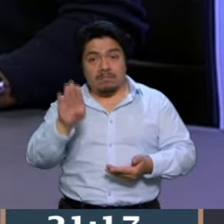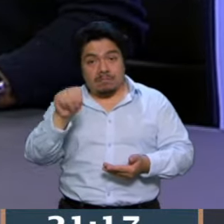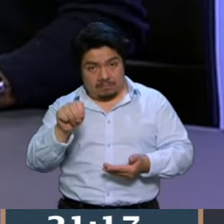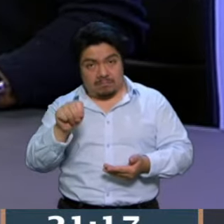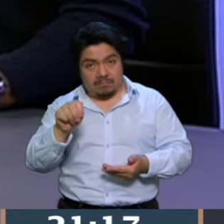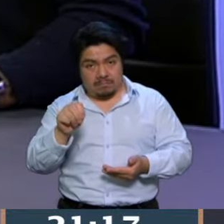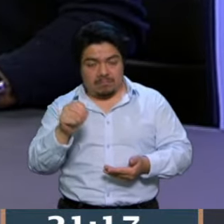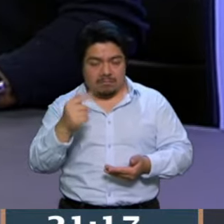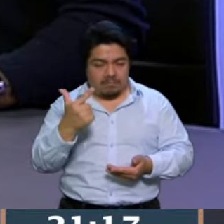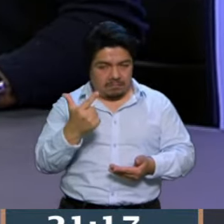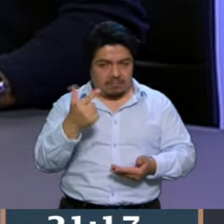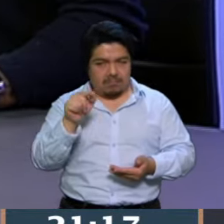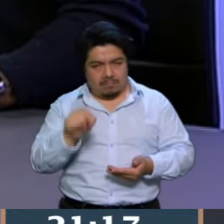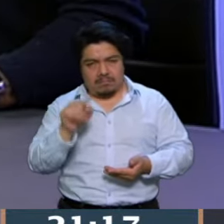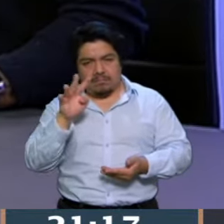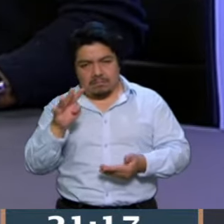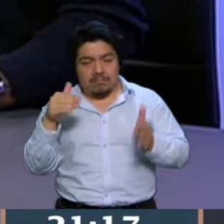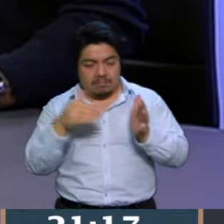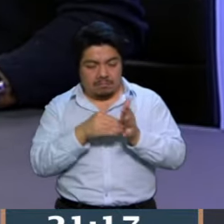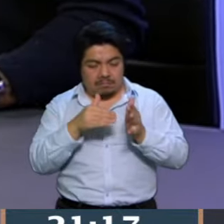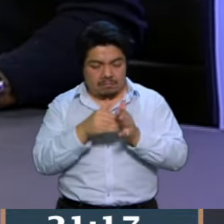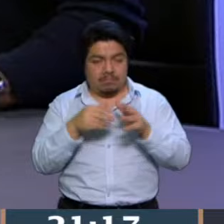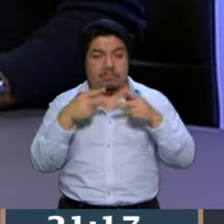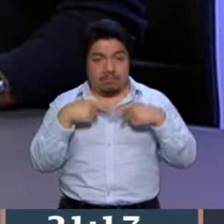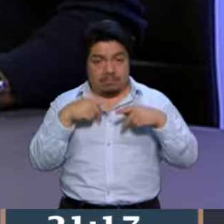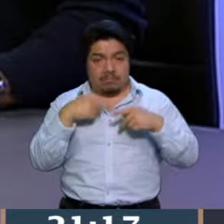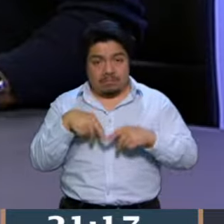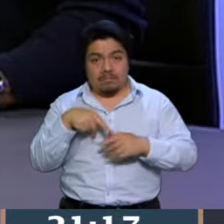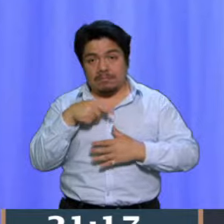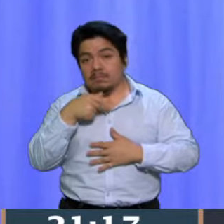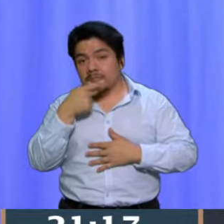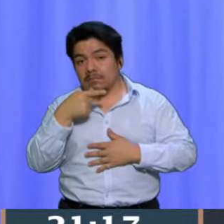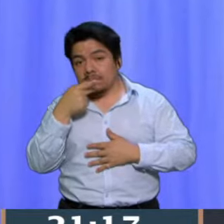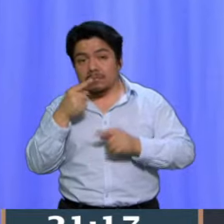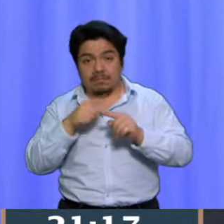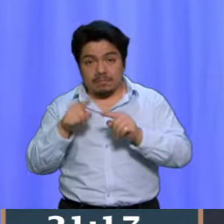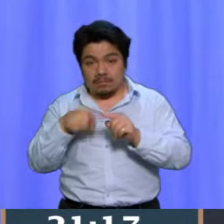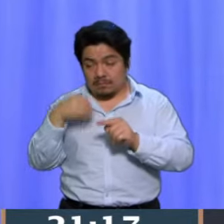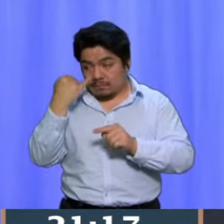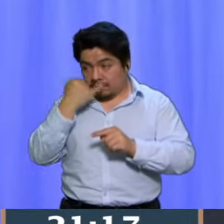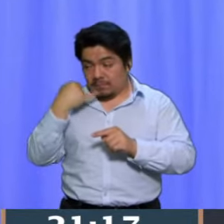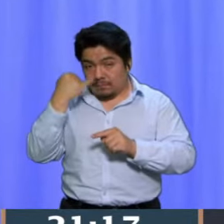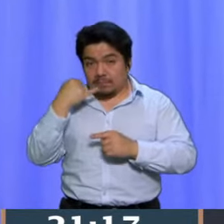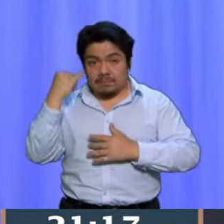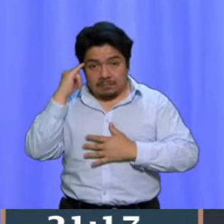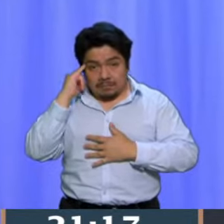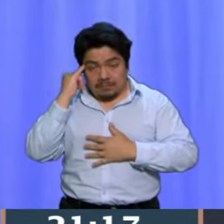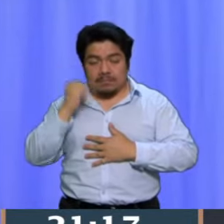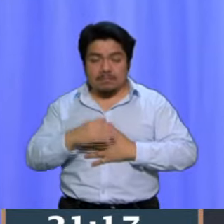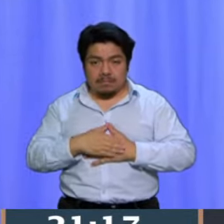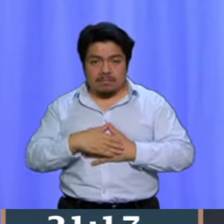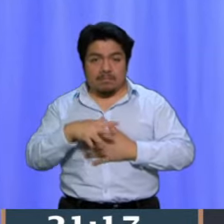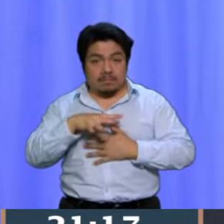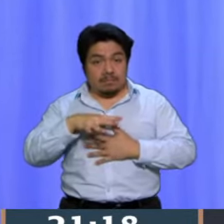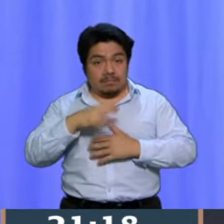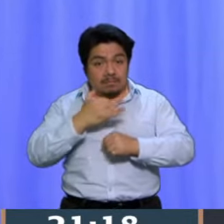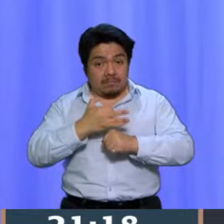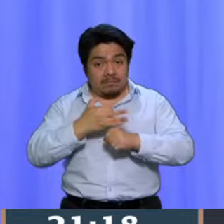5.9, 7.4 millones son hablantes de lengua indígena. O sea, estamos en una